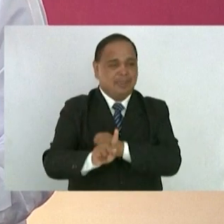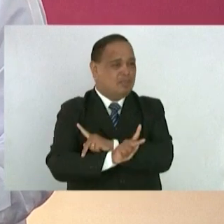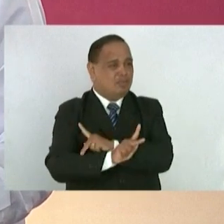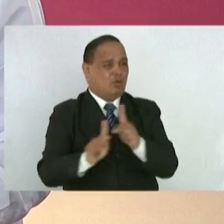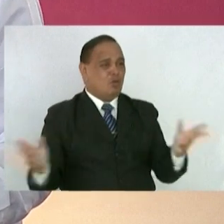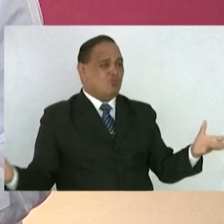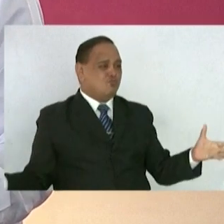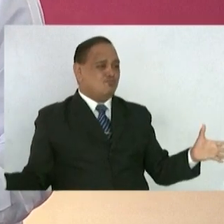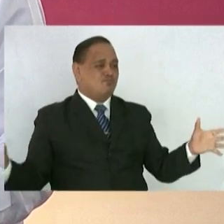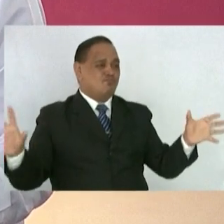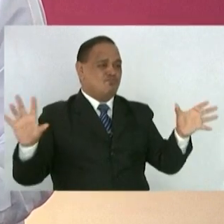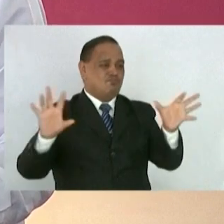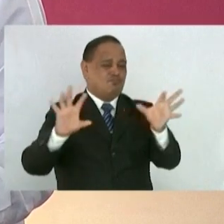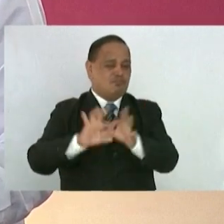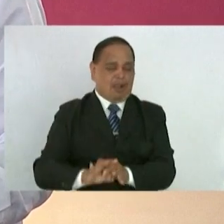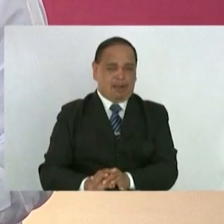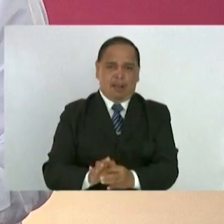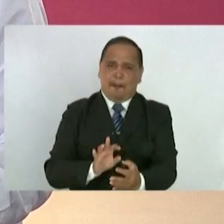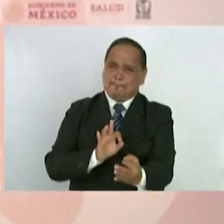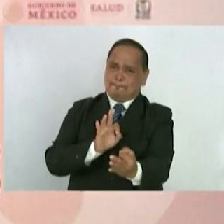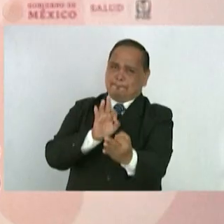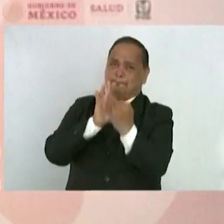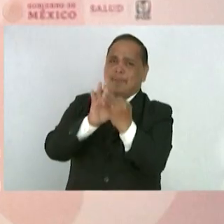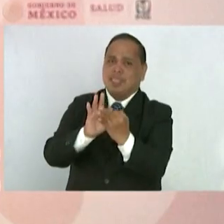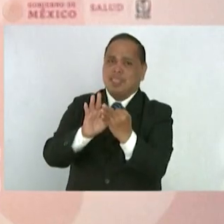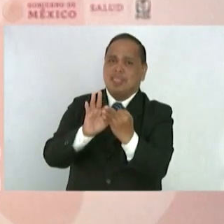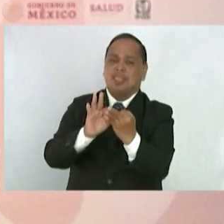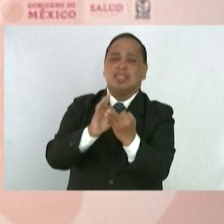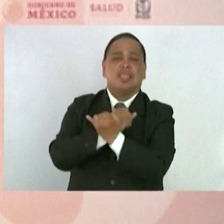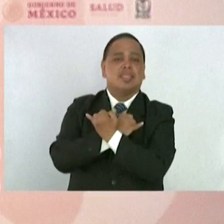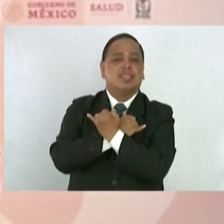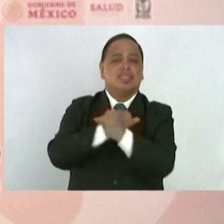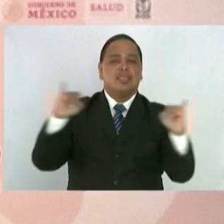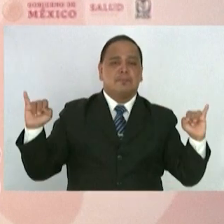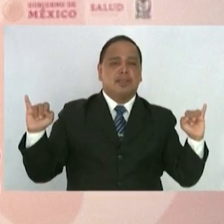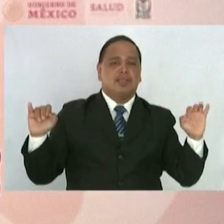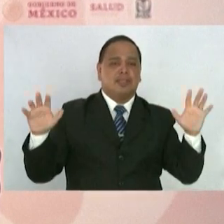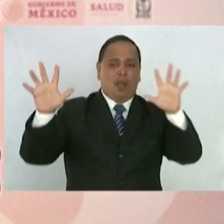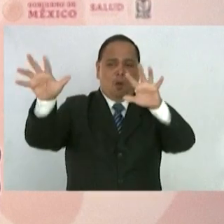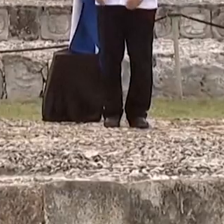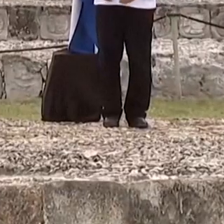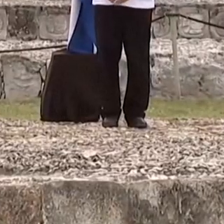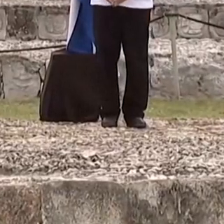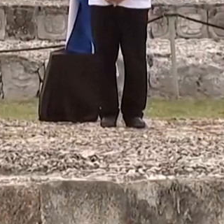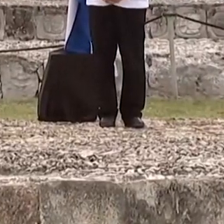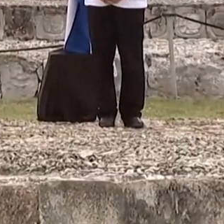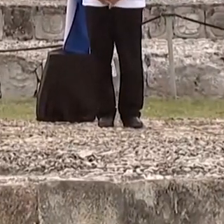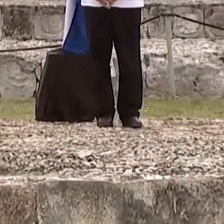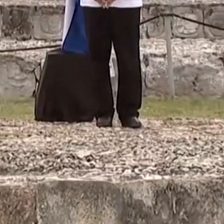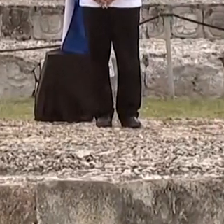se defienda la independencia la soberanía de Cuba